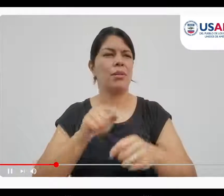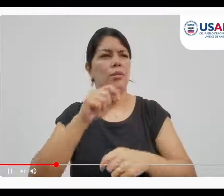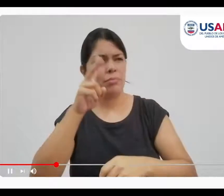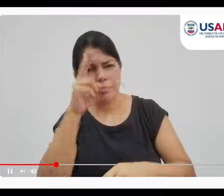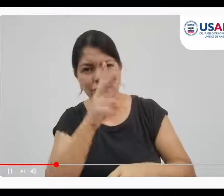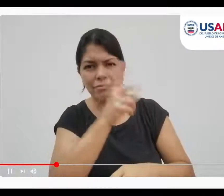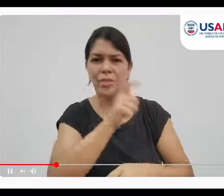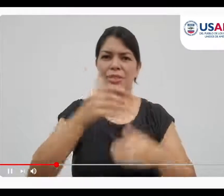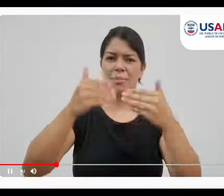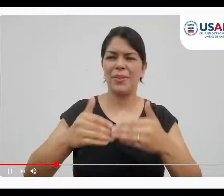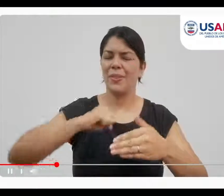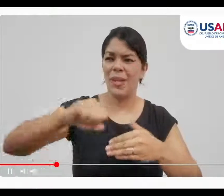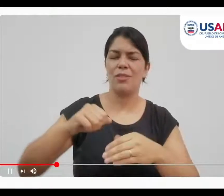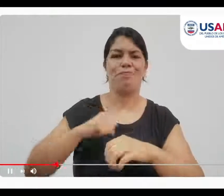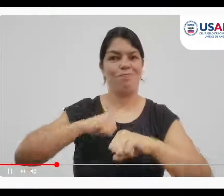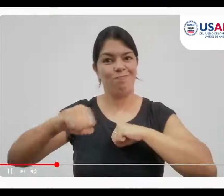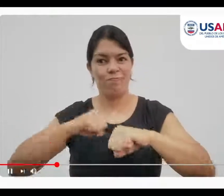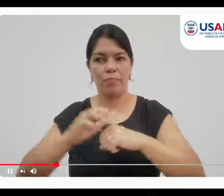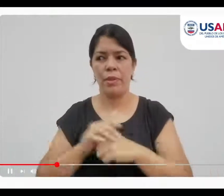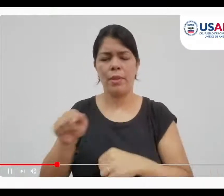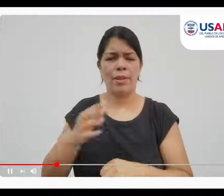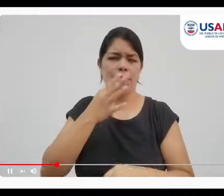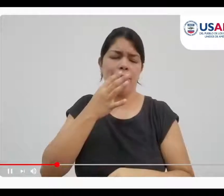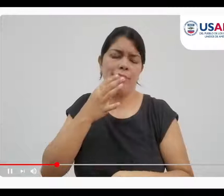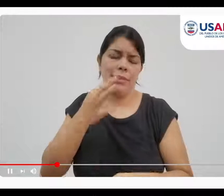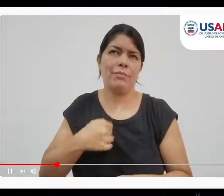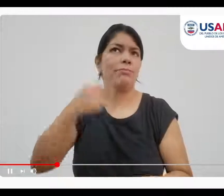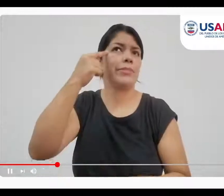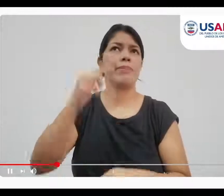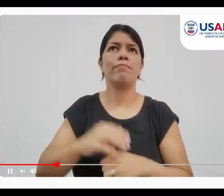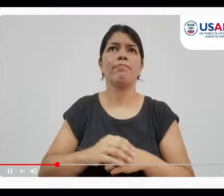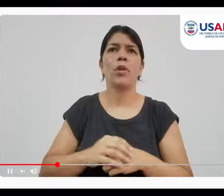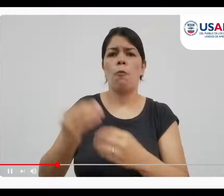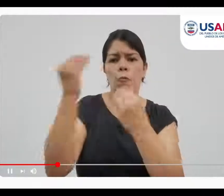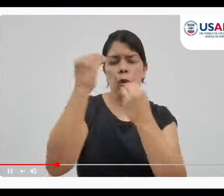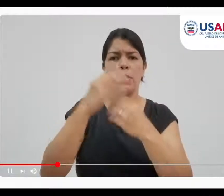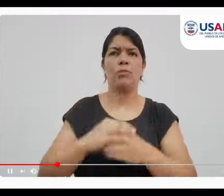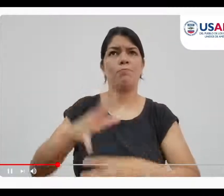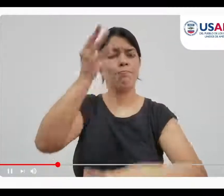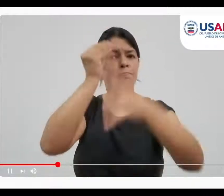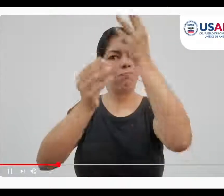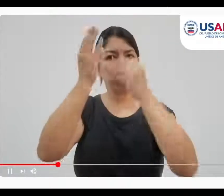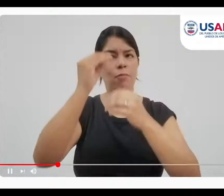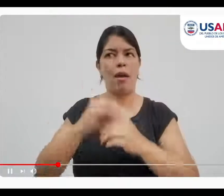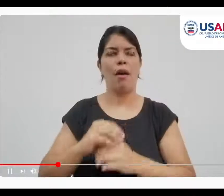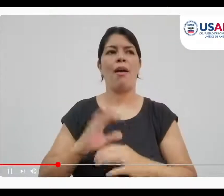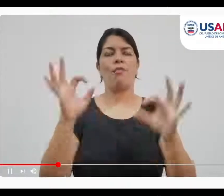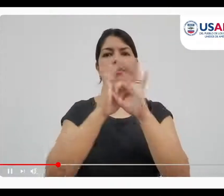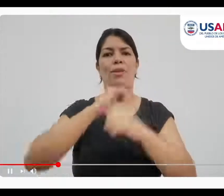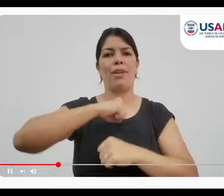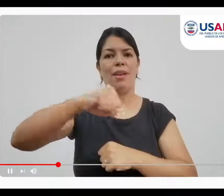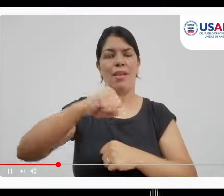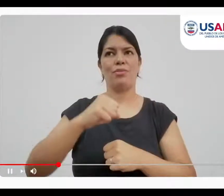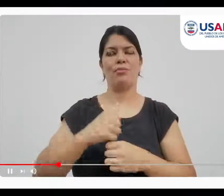Magdalena. Ludwin es un creyente de que los procesos formativos y el conocimiento son la puerta para que el enfoque de derechos y empoderamiento sean